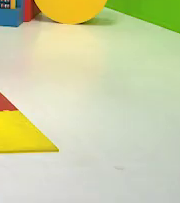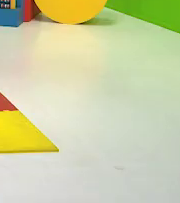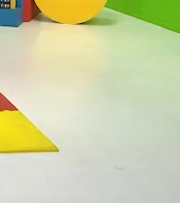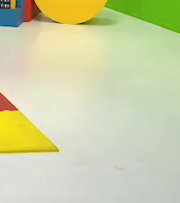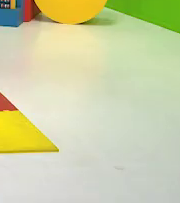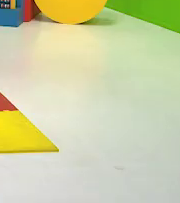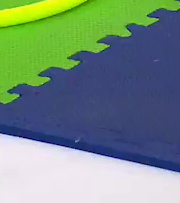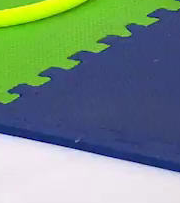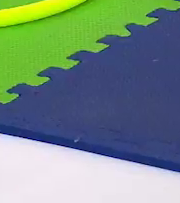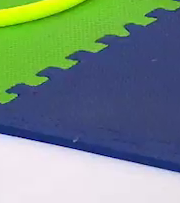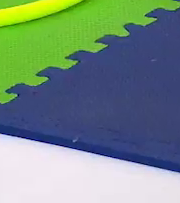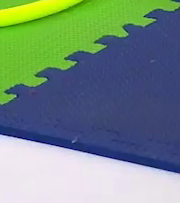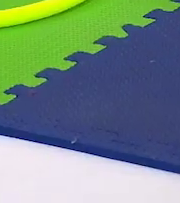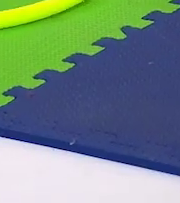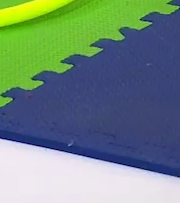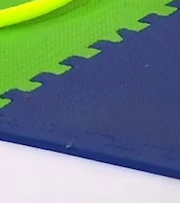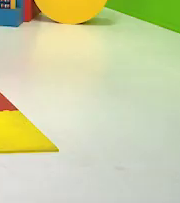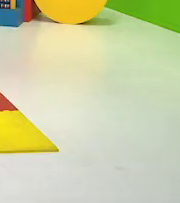dentro